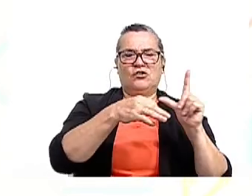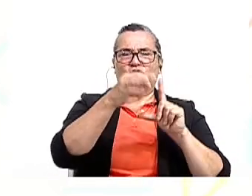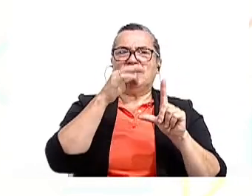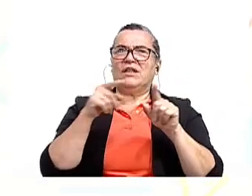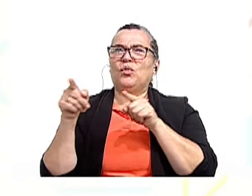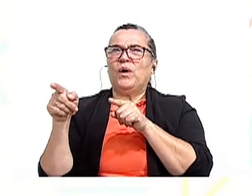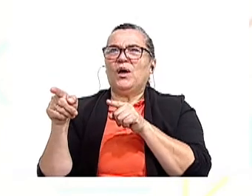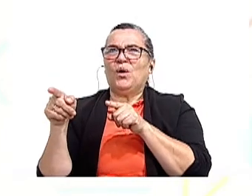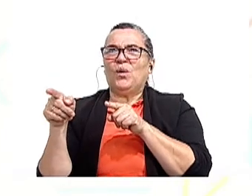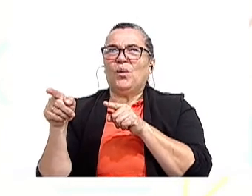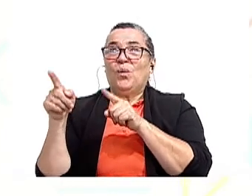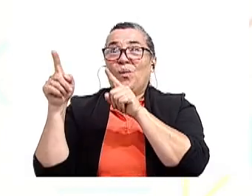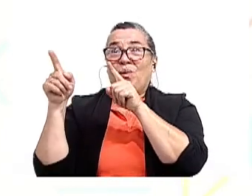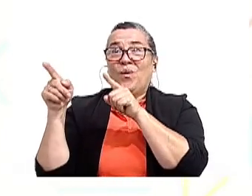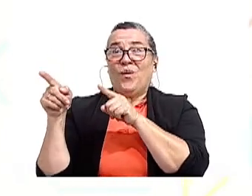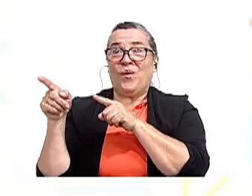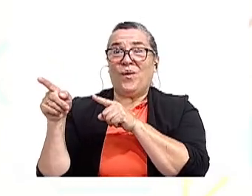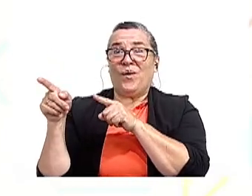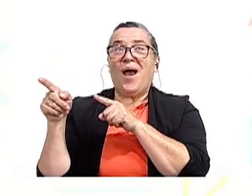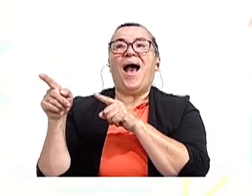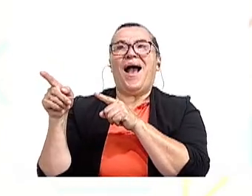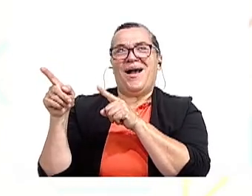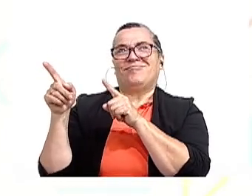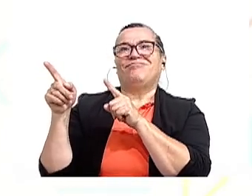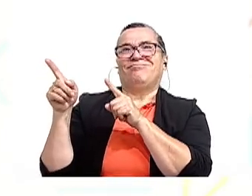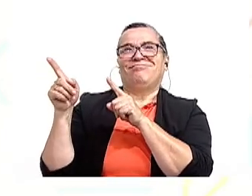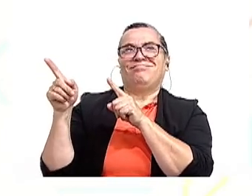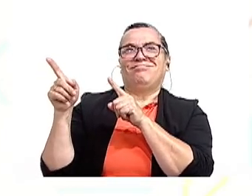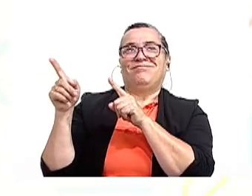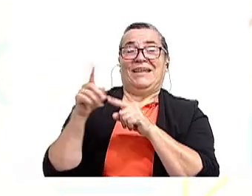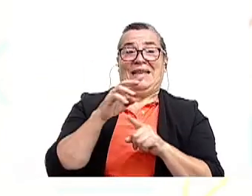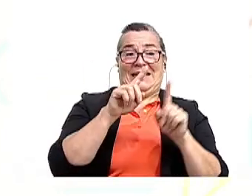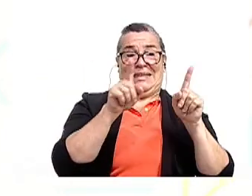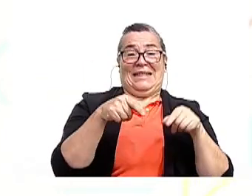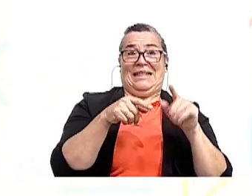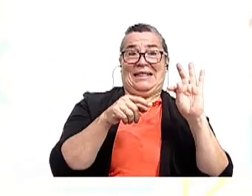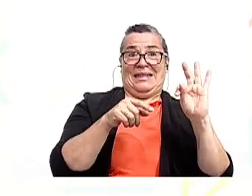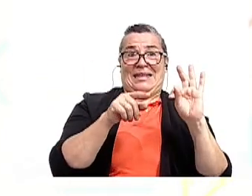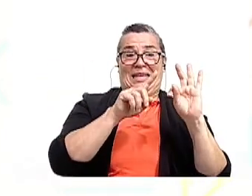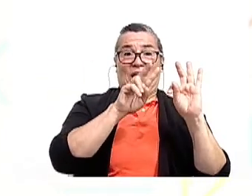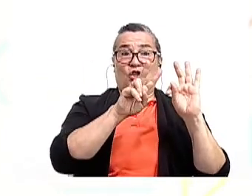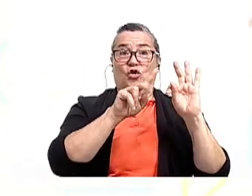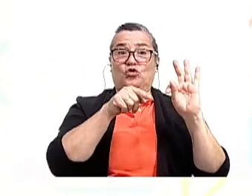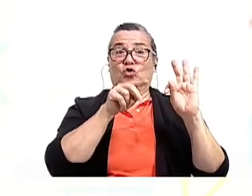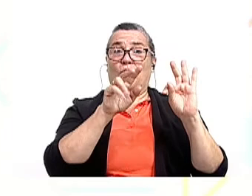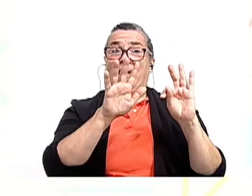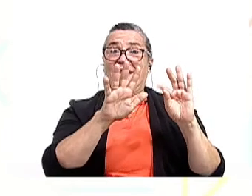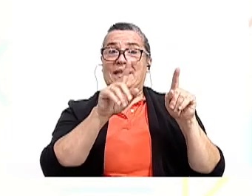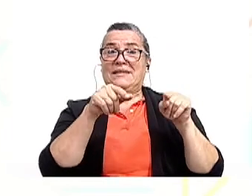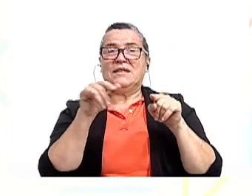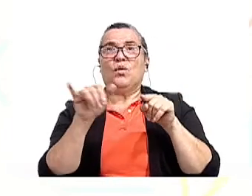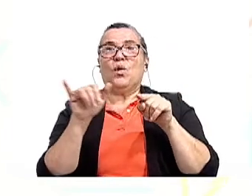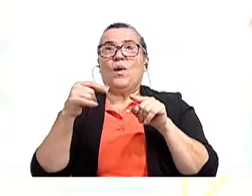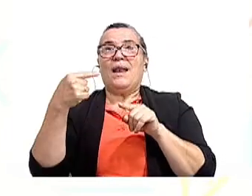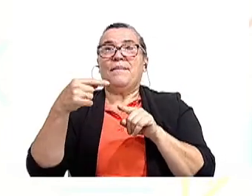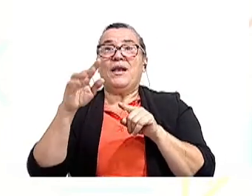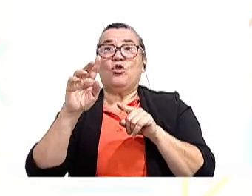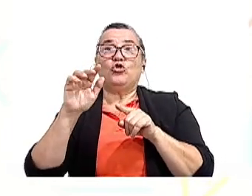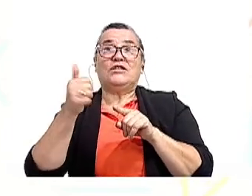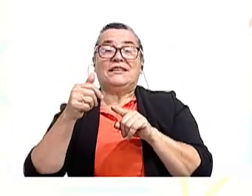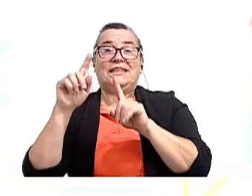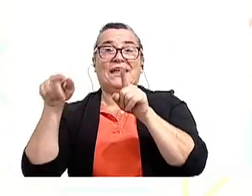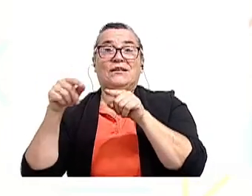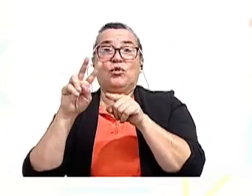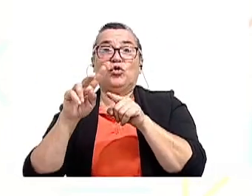nuestro criterio de la función lineal. Y obtenemos que t de 2,5 es igual a menos 10 por 2,5